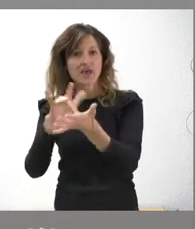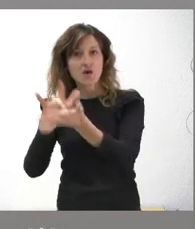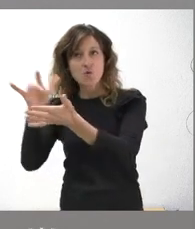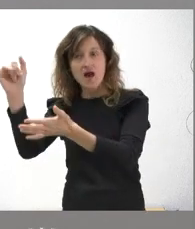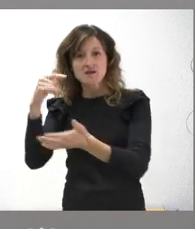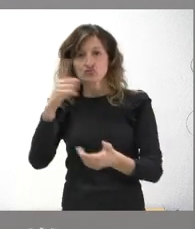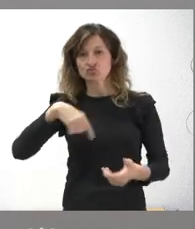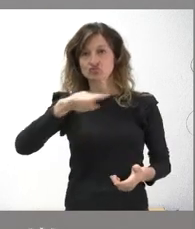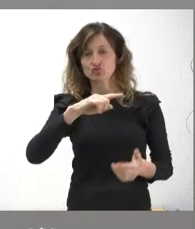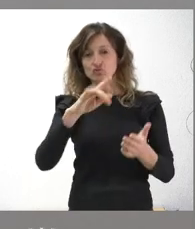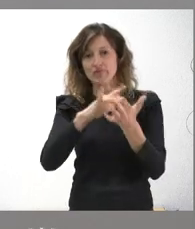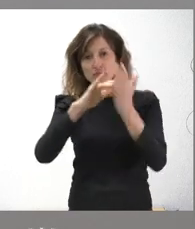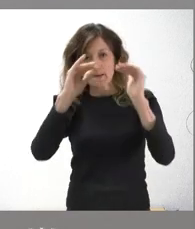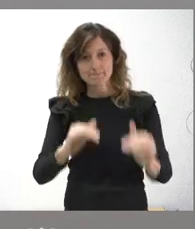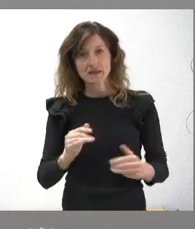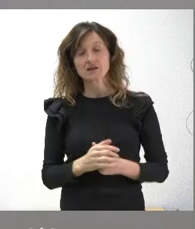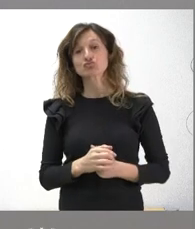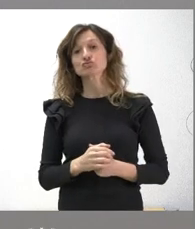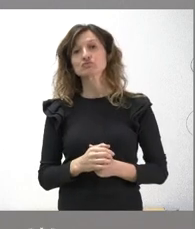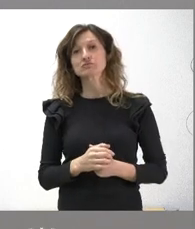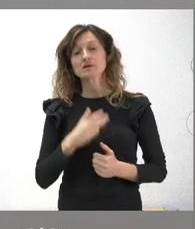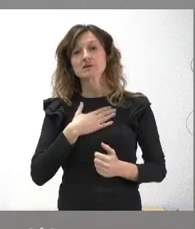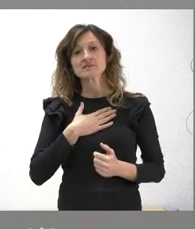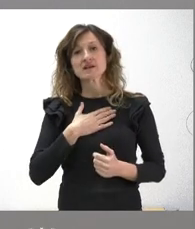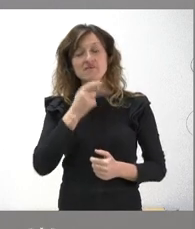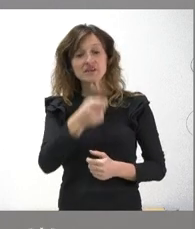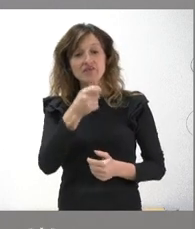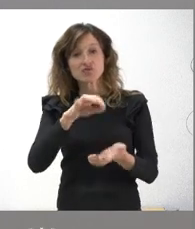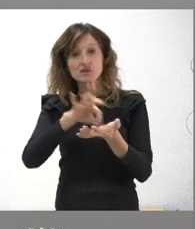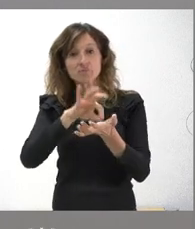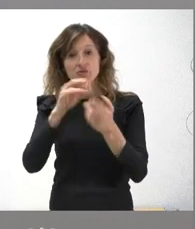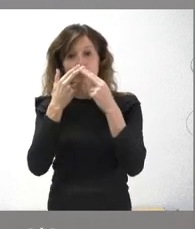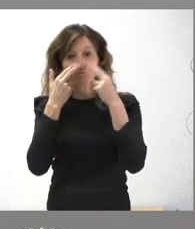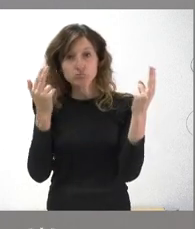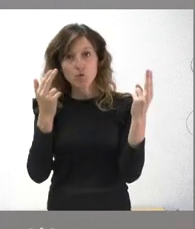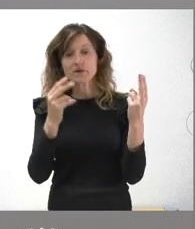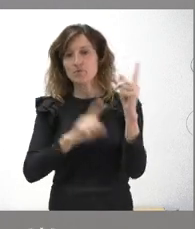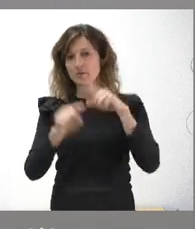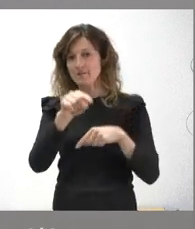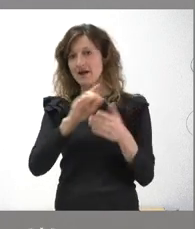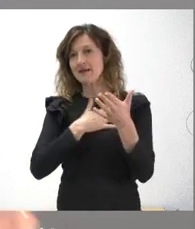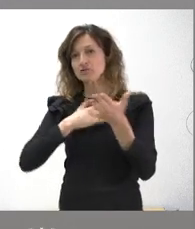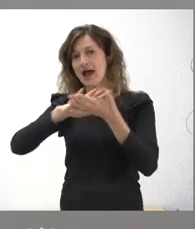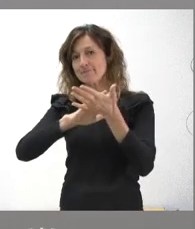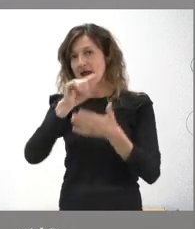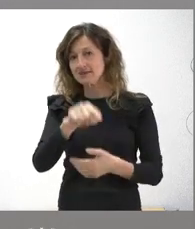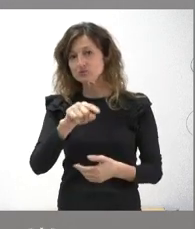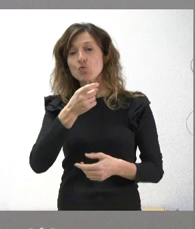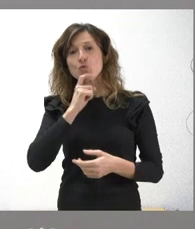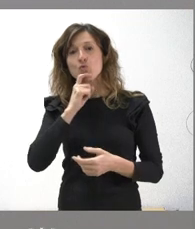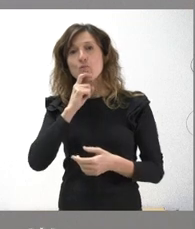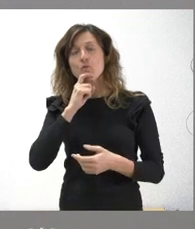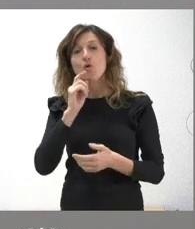acuciado como tienen otros nosotros tenemos un problema de financiación de los servicios públicos y por tanto queremos que se hable de esto de cómo se financian los servicios